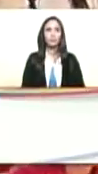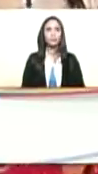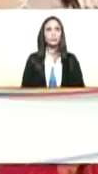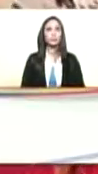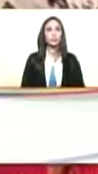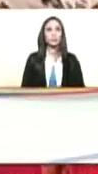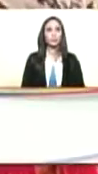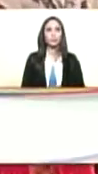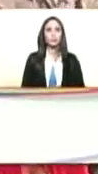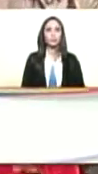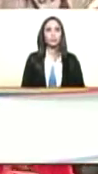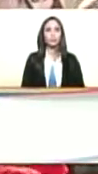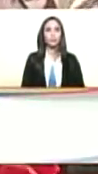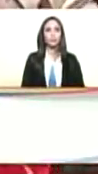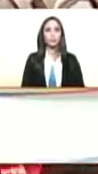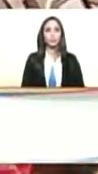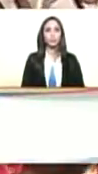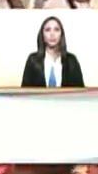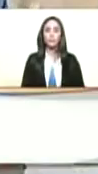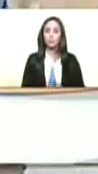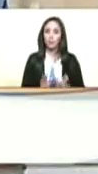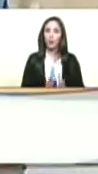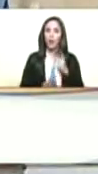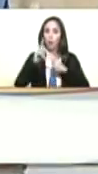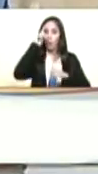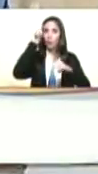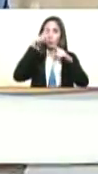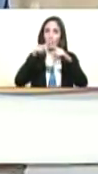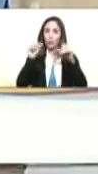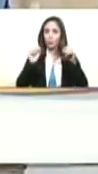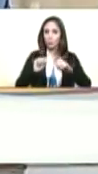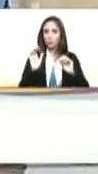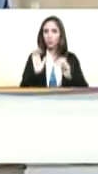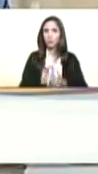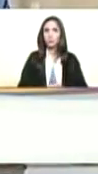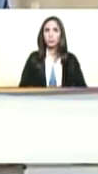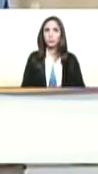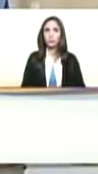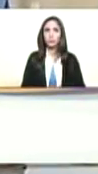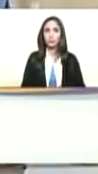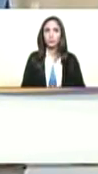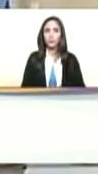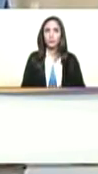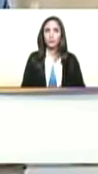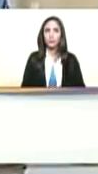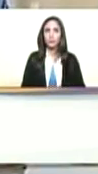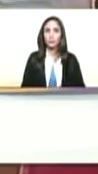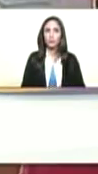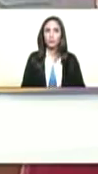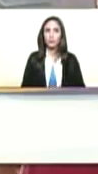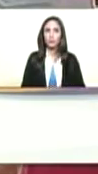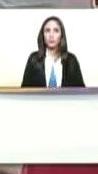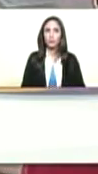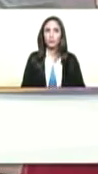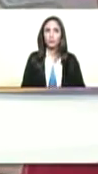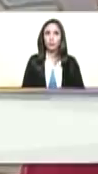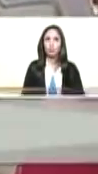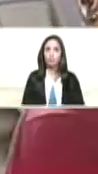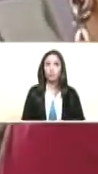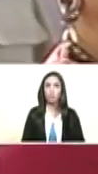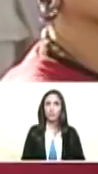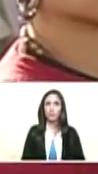Es la clave, fíjense ustedes. Crear los instrumentos, Ernesto. Crear los instrumentos, Carolina. Crear los instrumentos, León